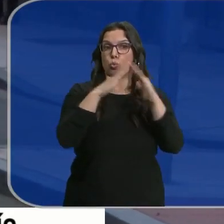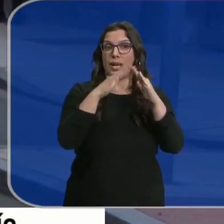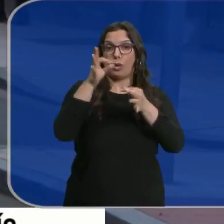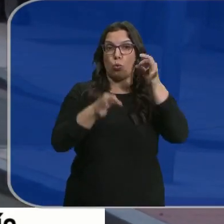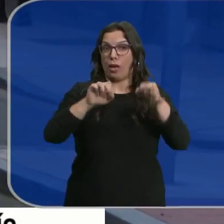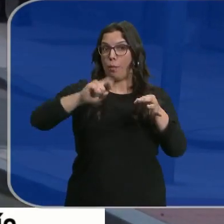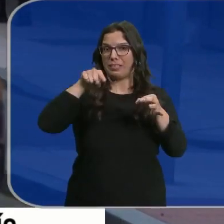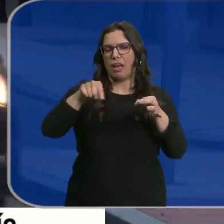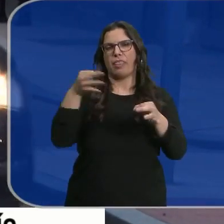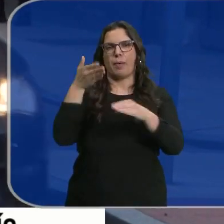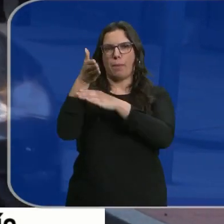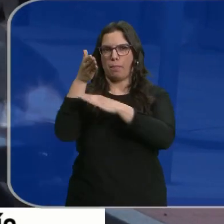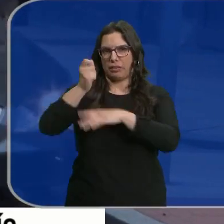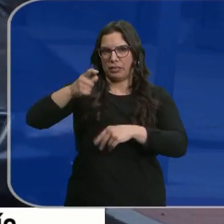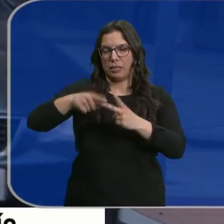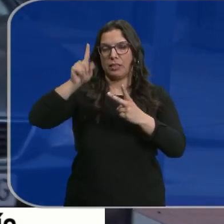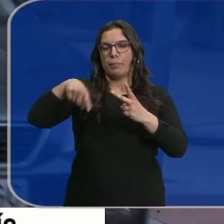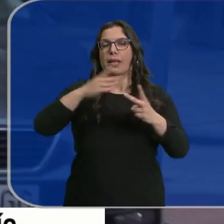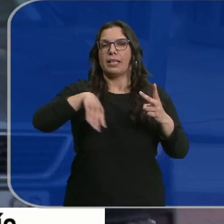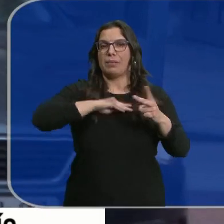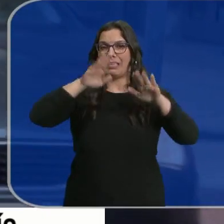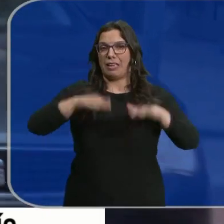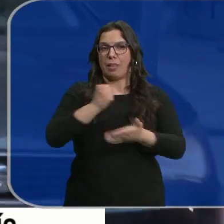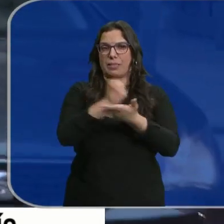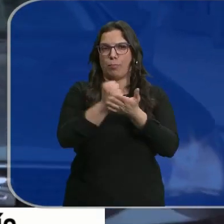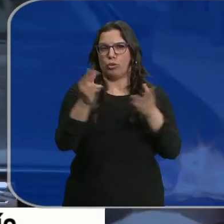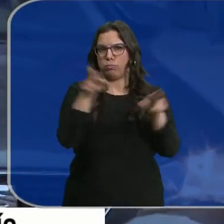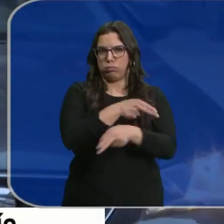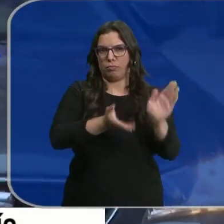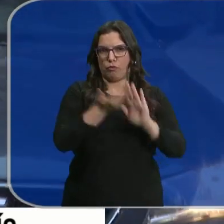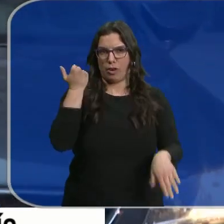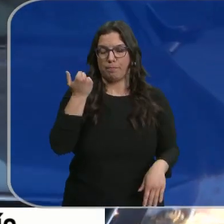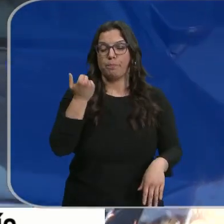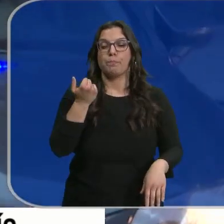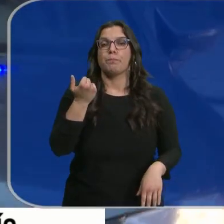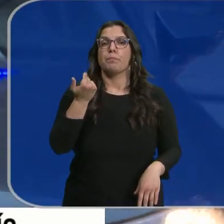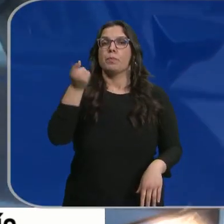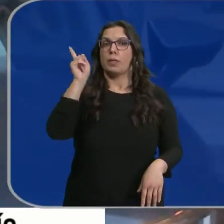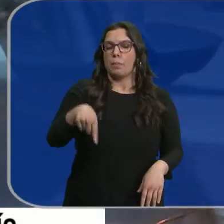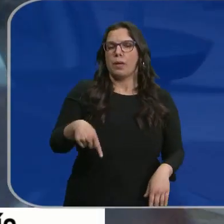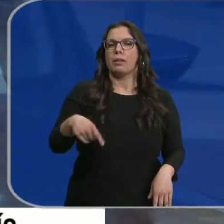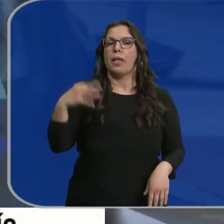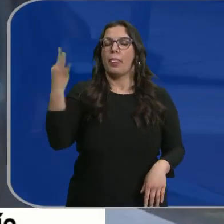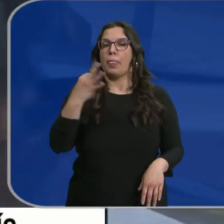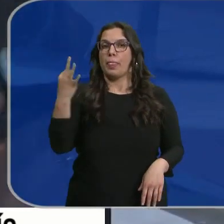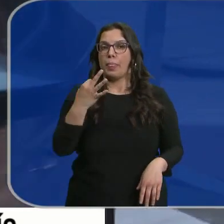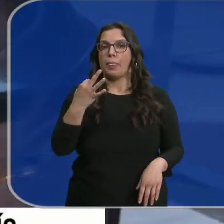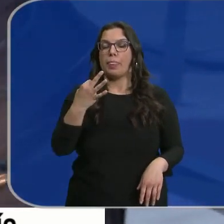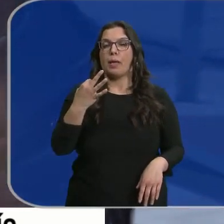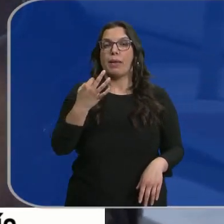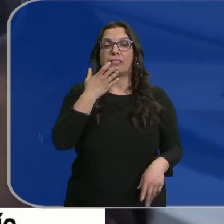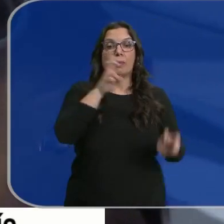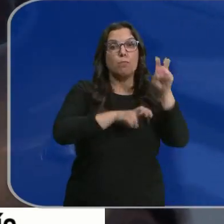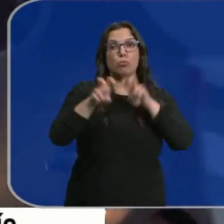domicilio, la prohibición de salida del territorio o la retirada del pasaporte, así como de estar localizable por teléfono y en su